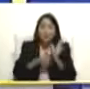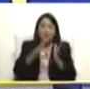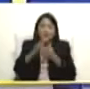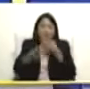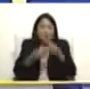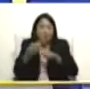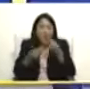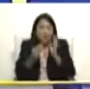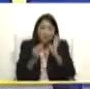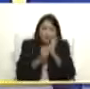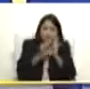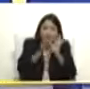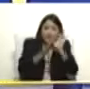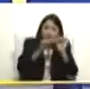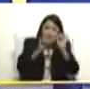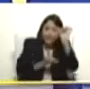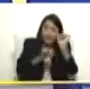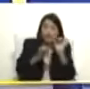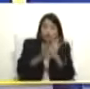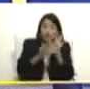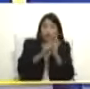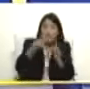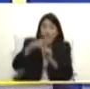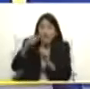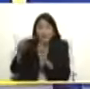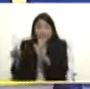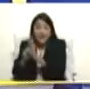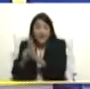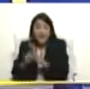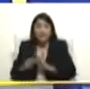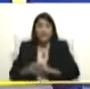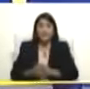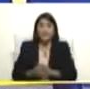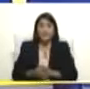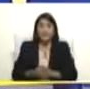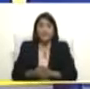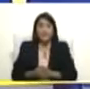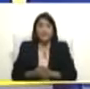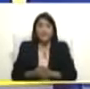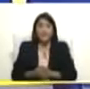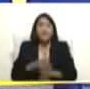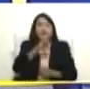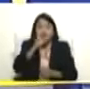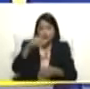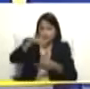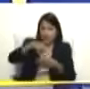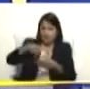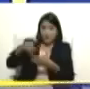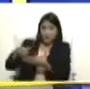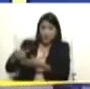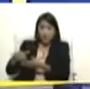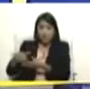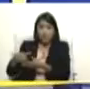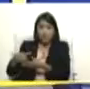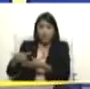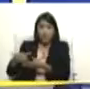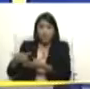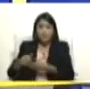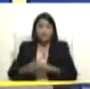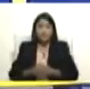prevista en esta Constitución y en la ley, e indirectamente mediante el sufragio por los órganos que ejercen el poder